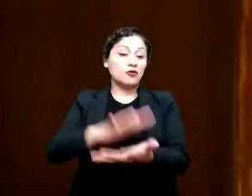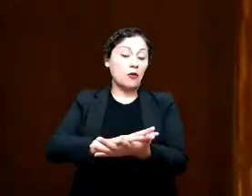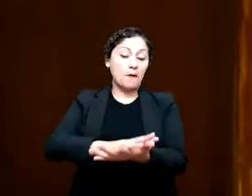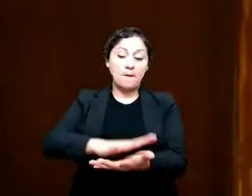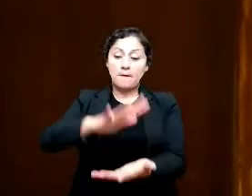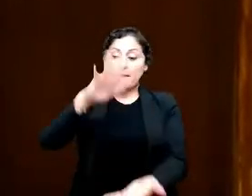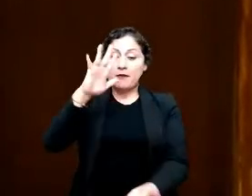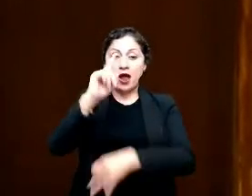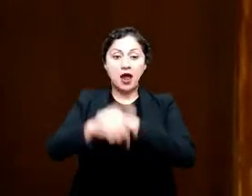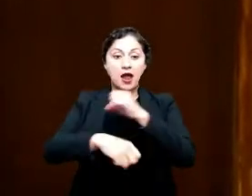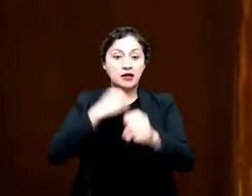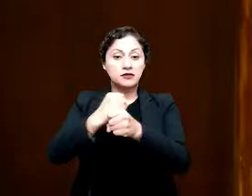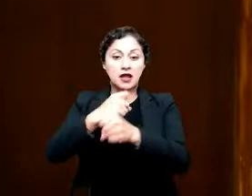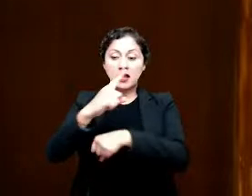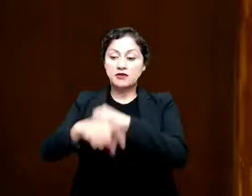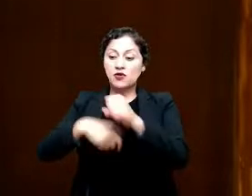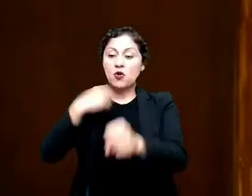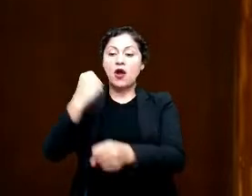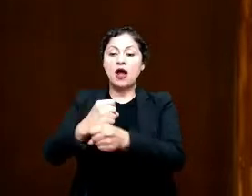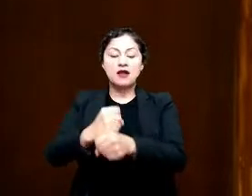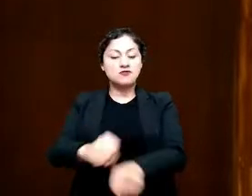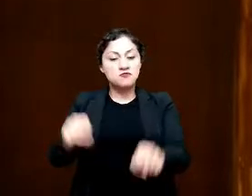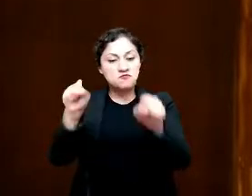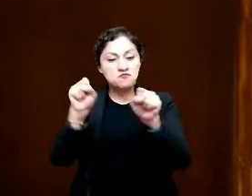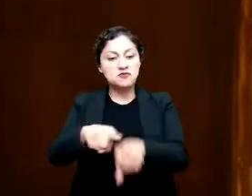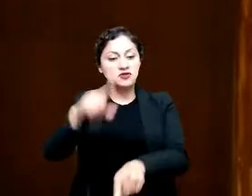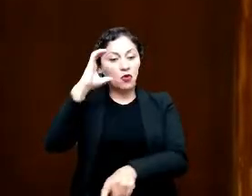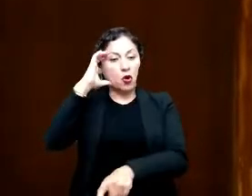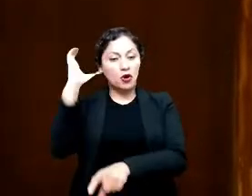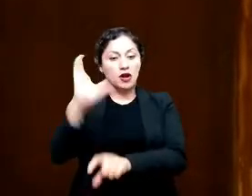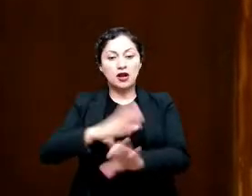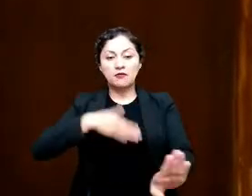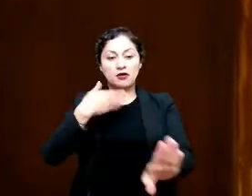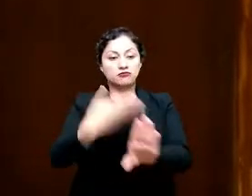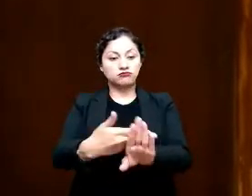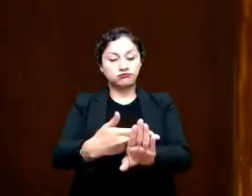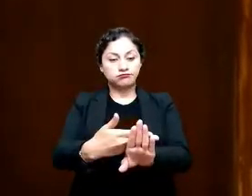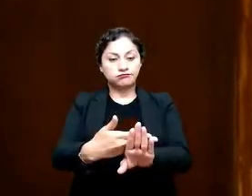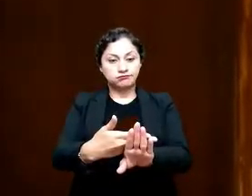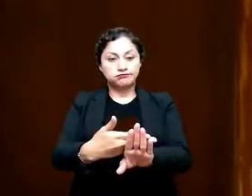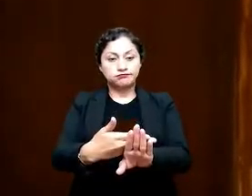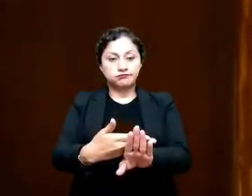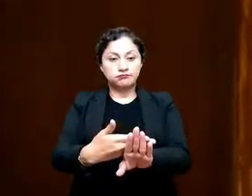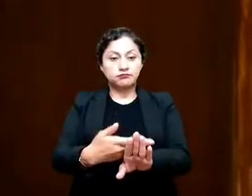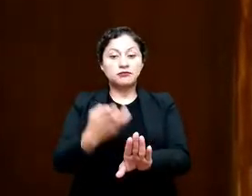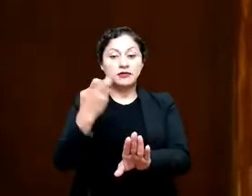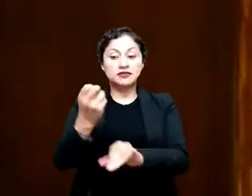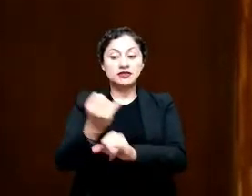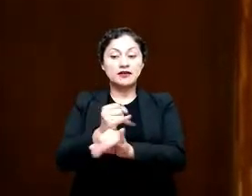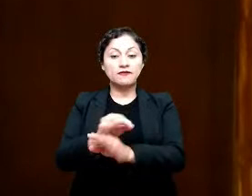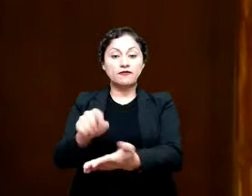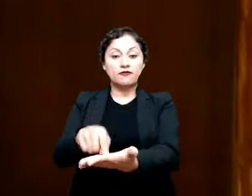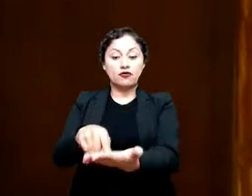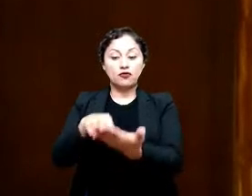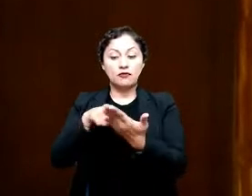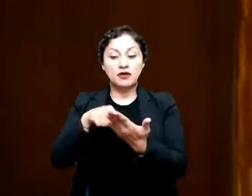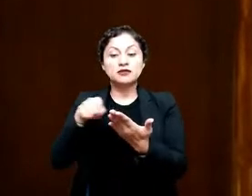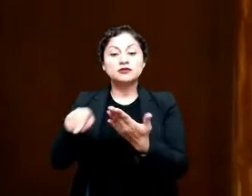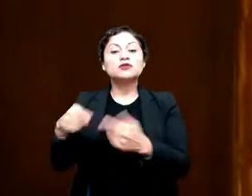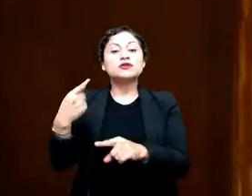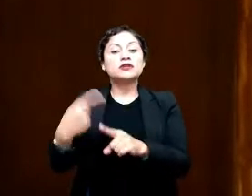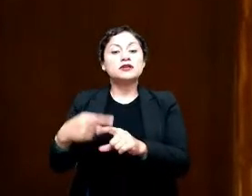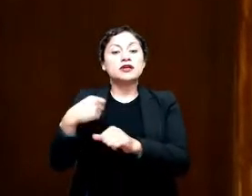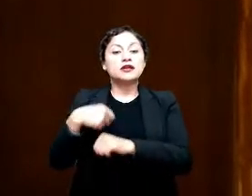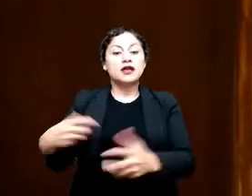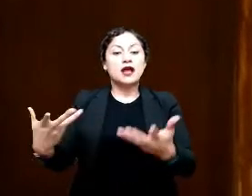más crímenes de odio. Datos que, por cierto, son proporcionados por las organizaciones de la